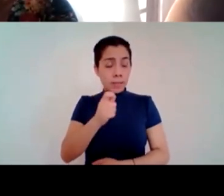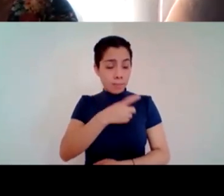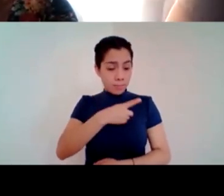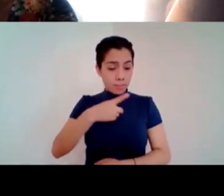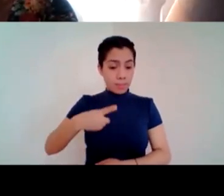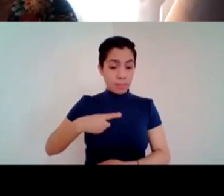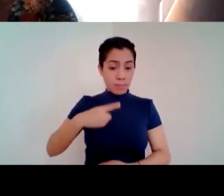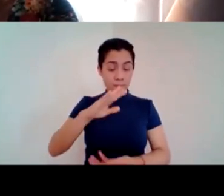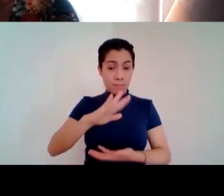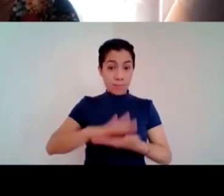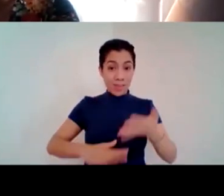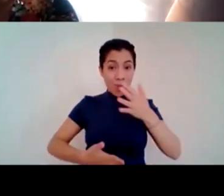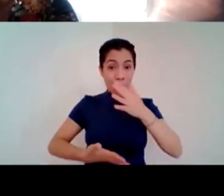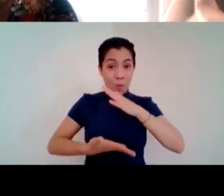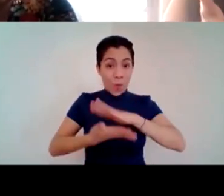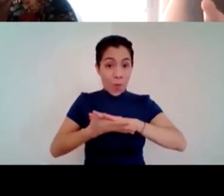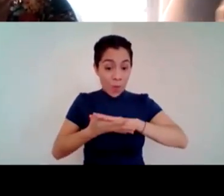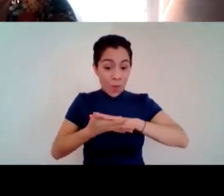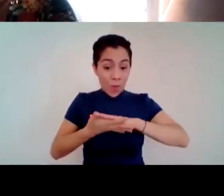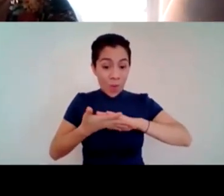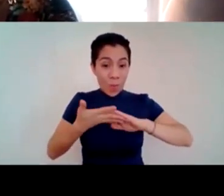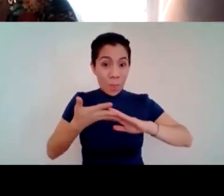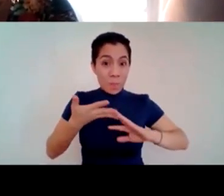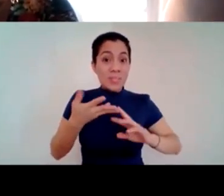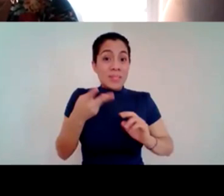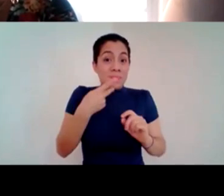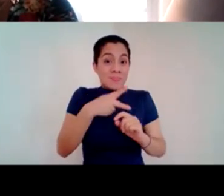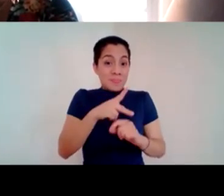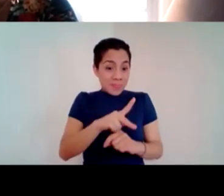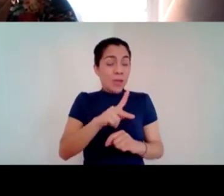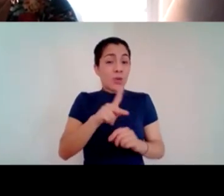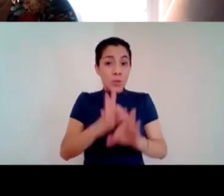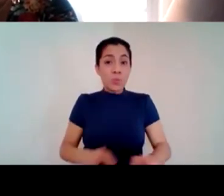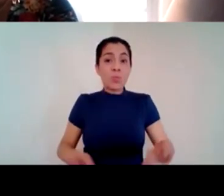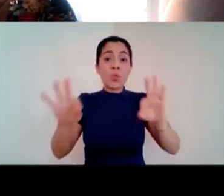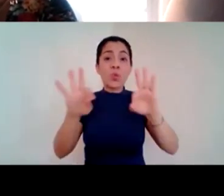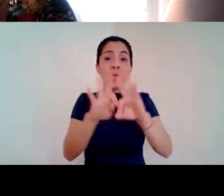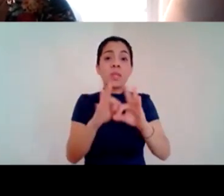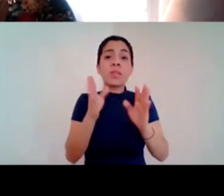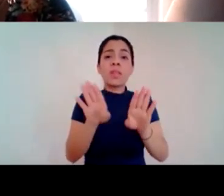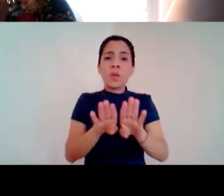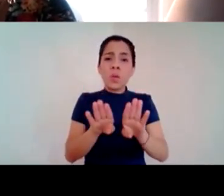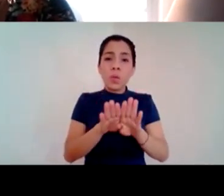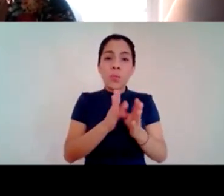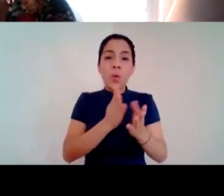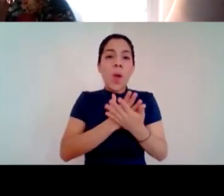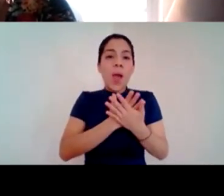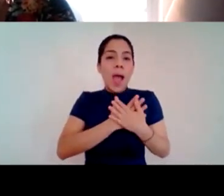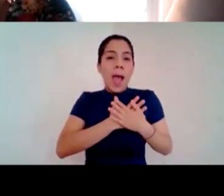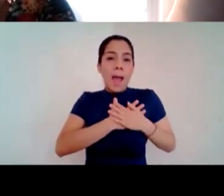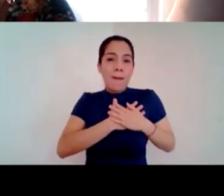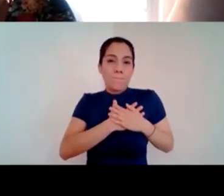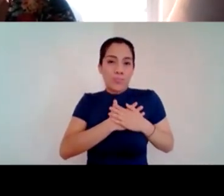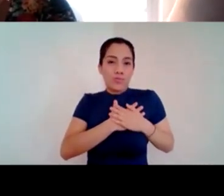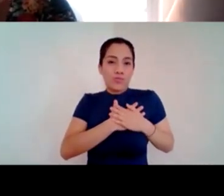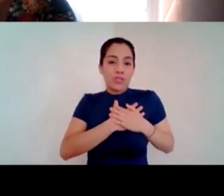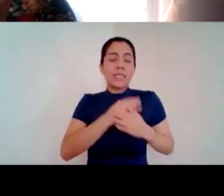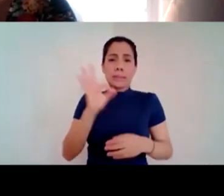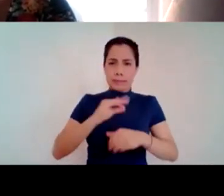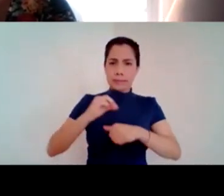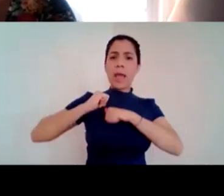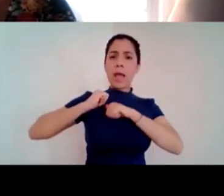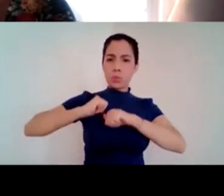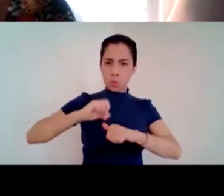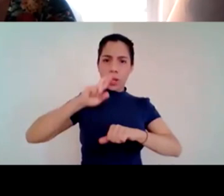sin perder esta autoridad amorosa que que finalmente se es cuando eres el que está a cargo de la seguridad